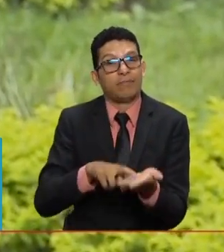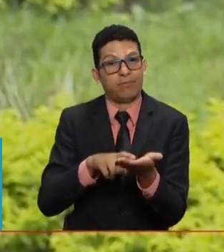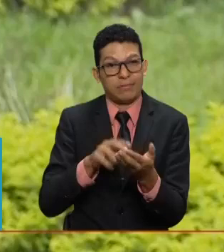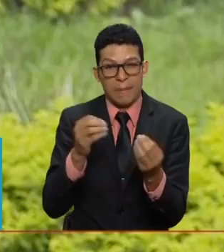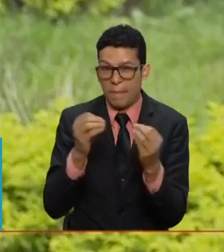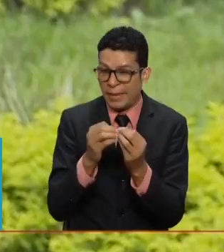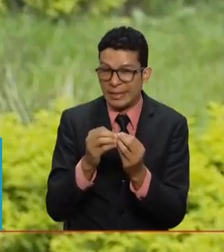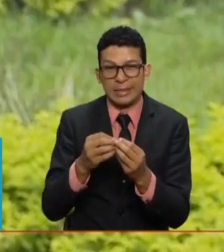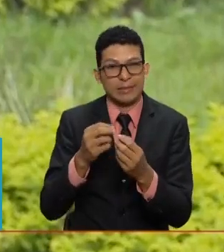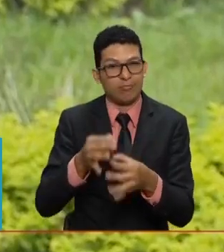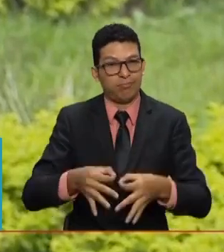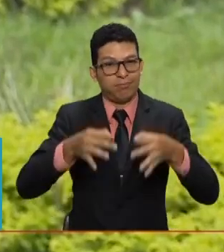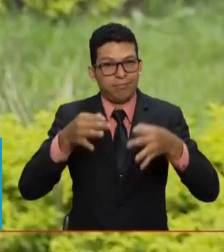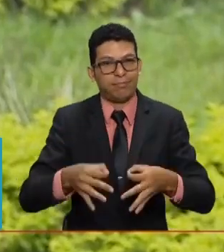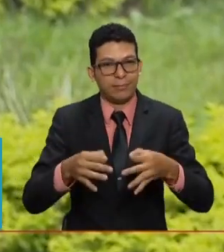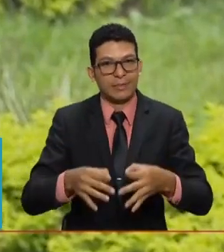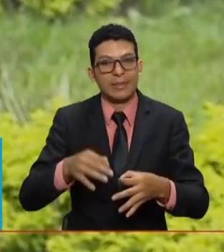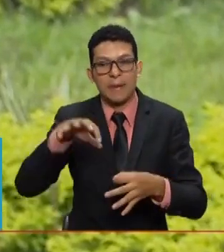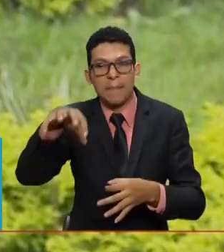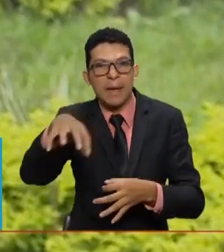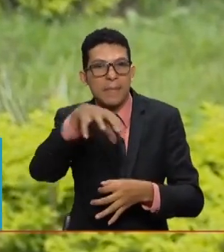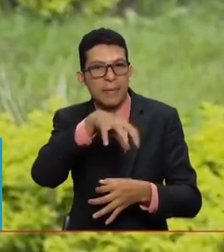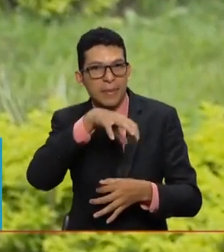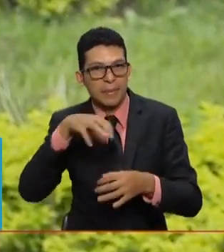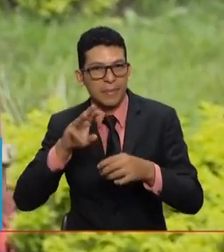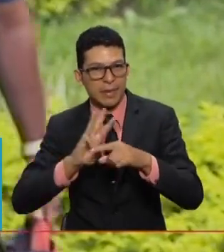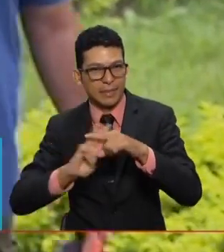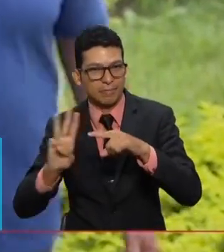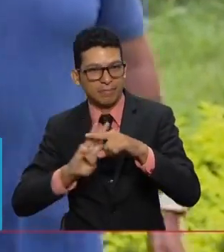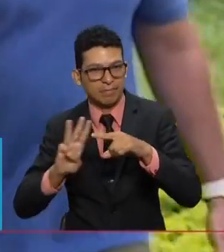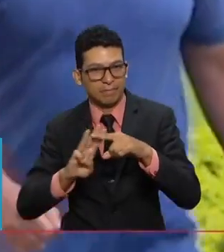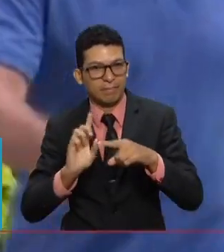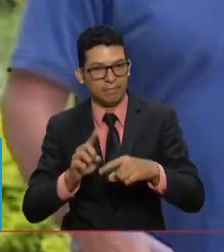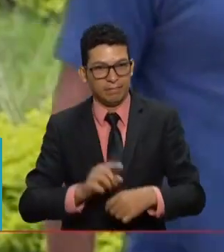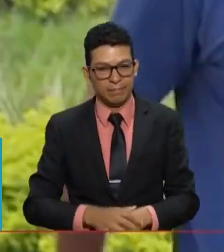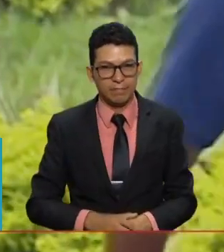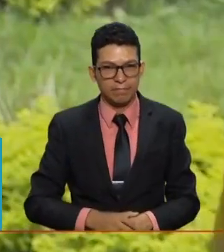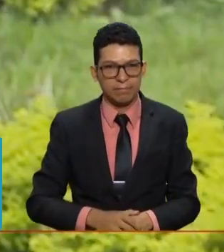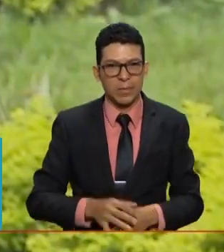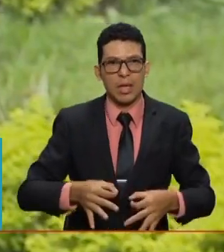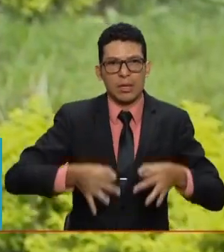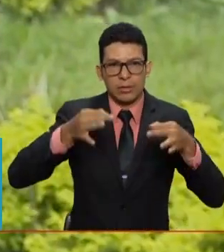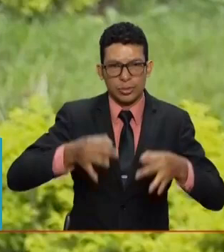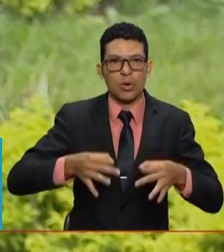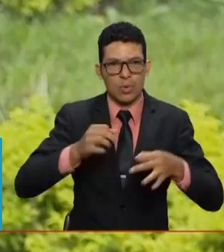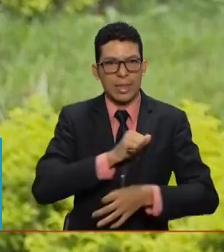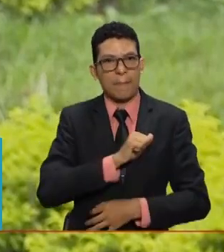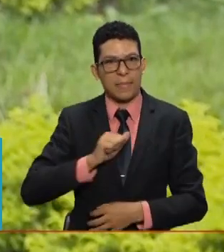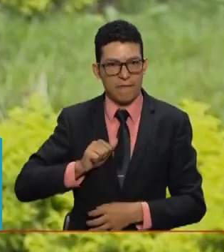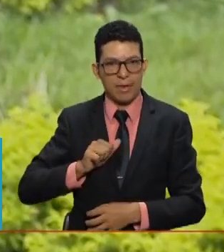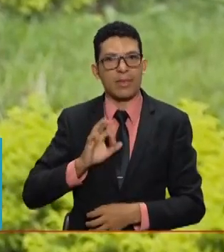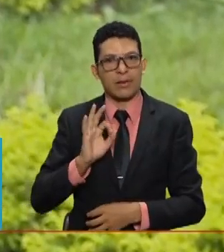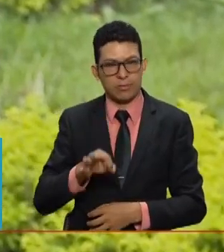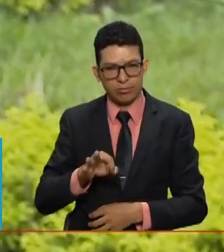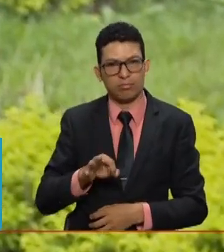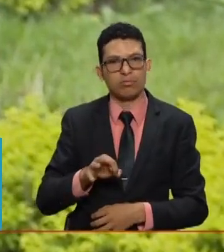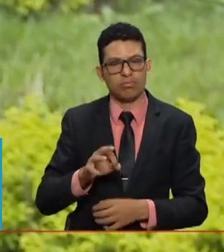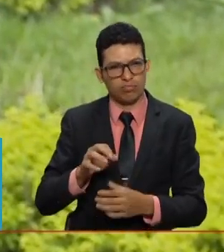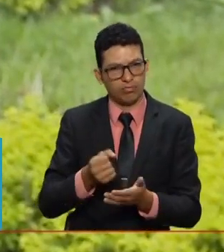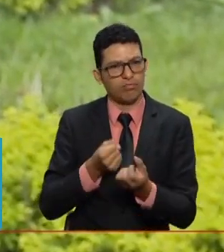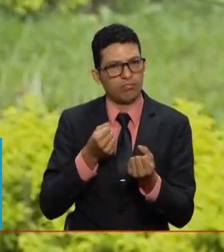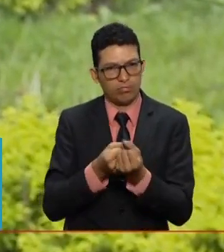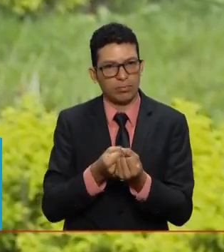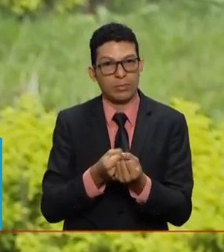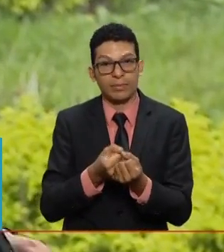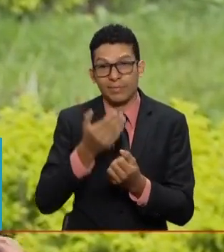en las estaciones del masivo integrado de Occidente. Seguridad privada llegará a reforzar todo este aspecto. Hay que tener en